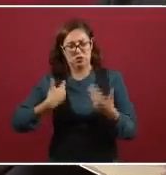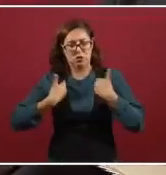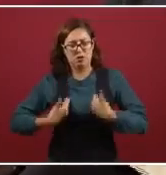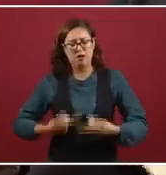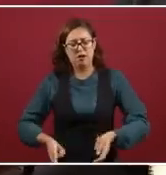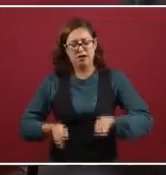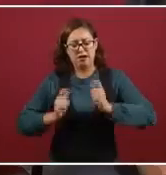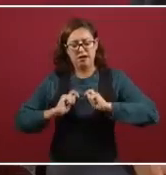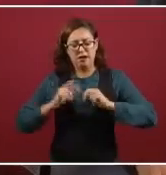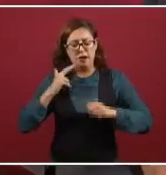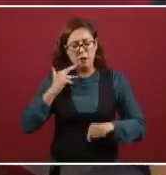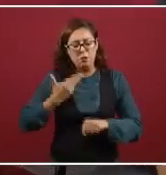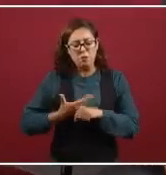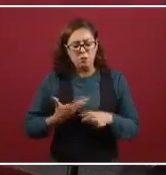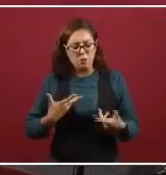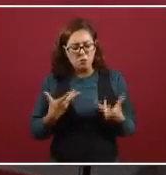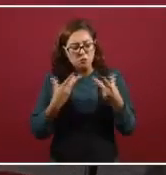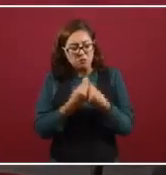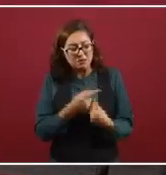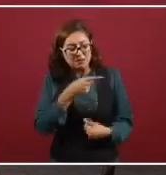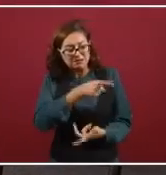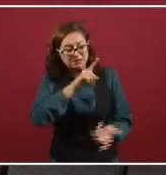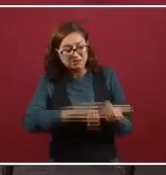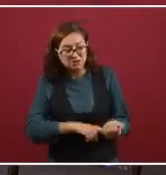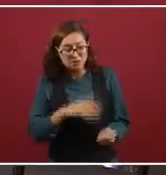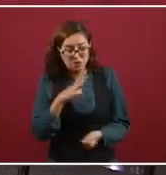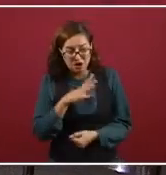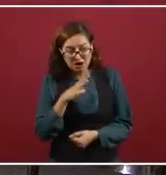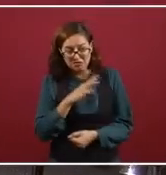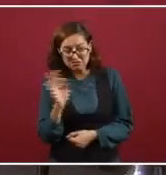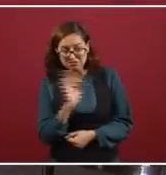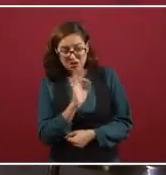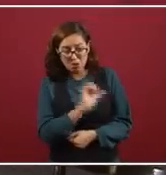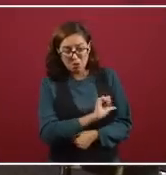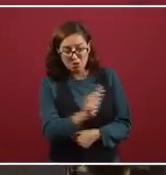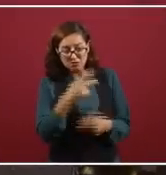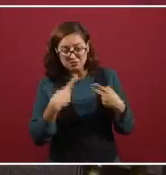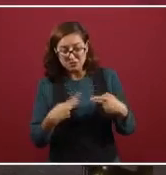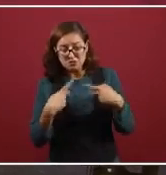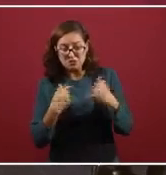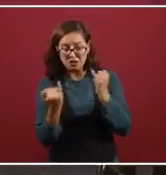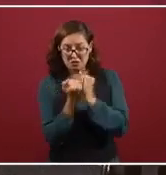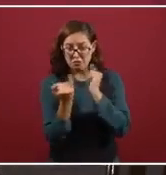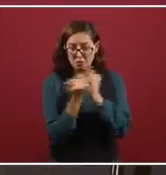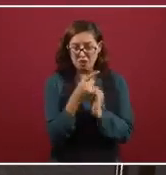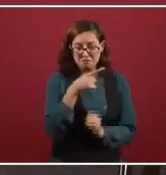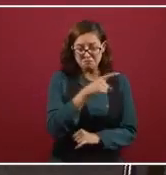para poder estimar si hay vínculos de otras personas con este sujeto.